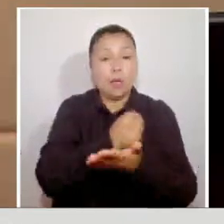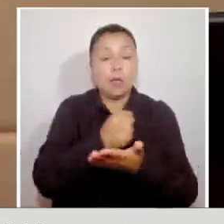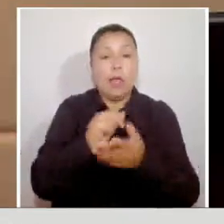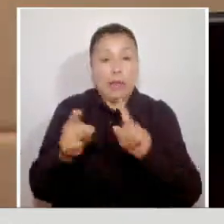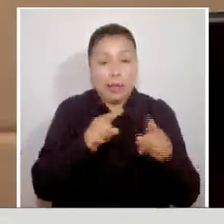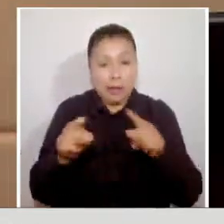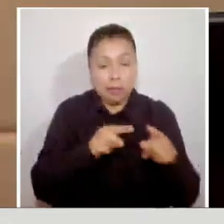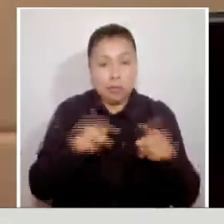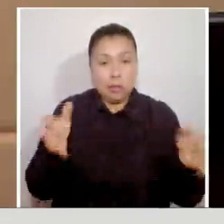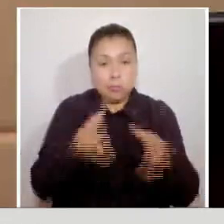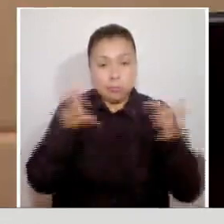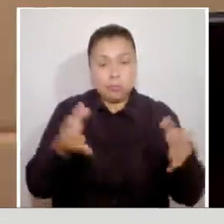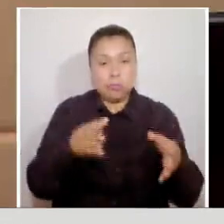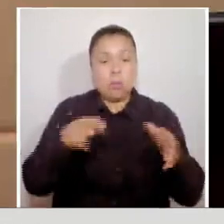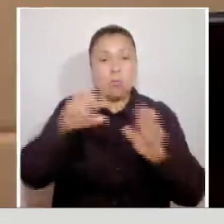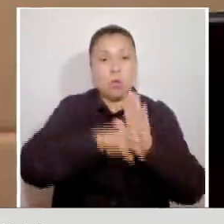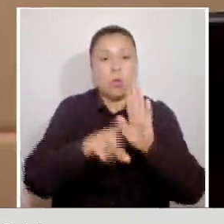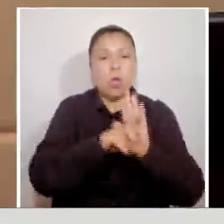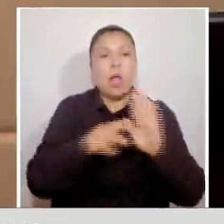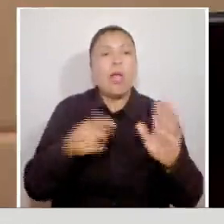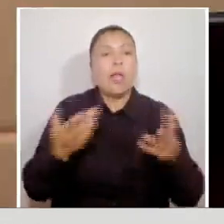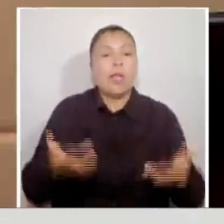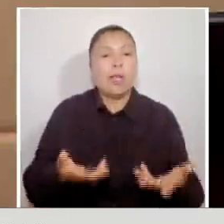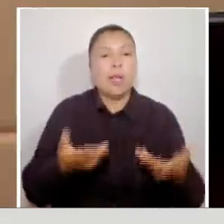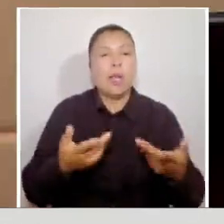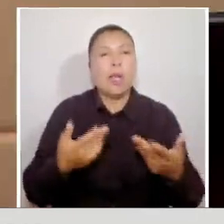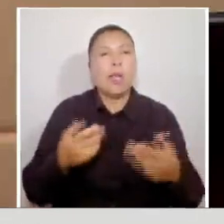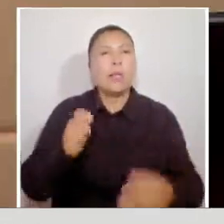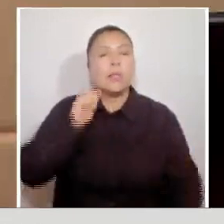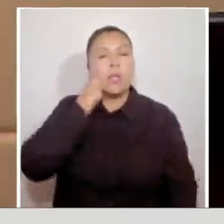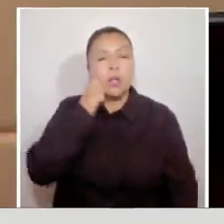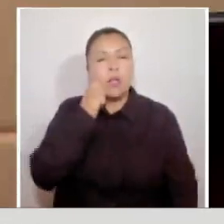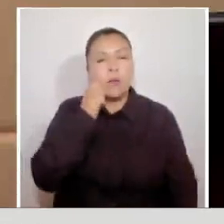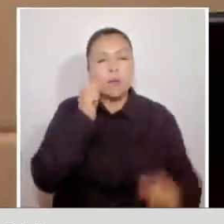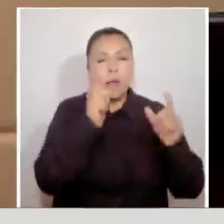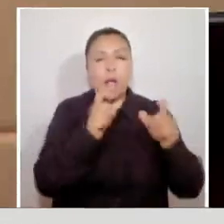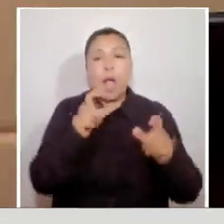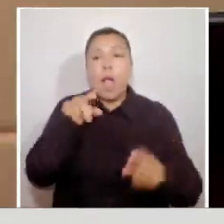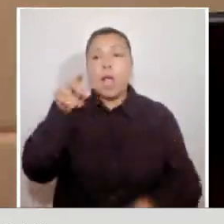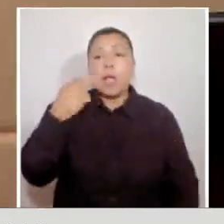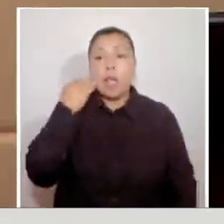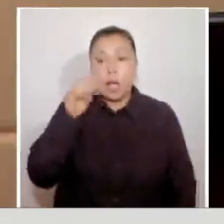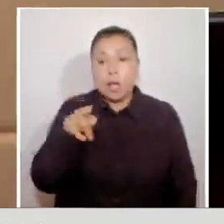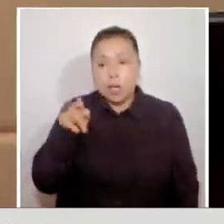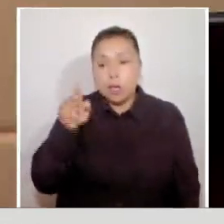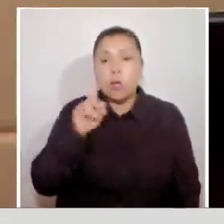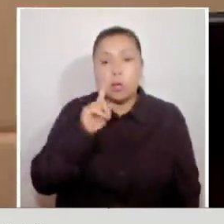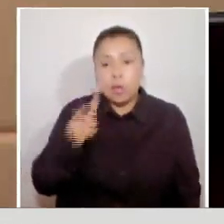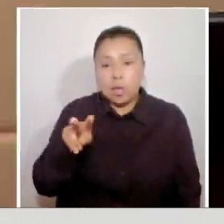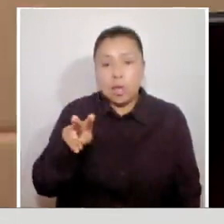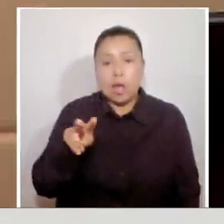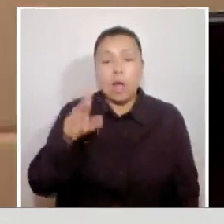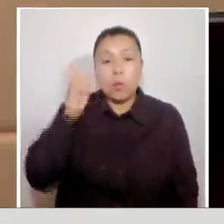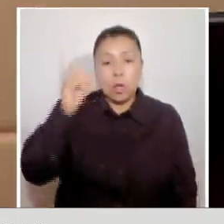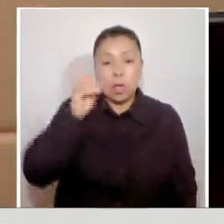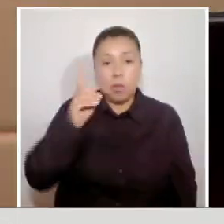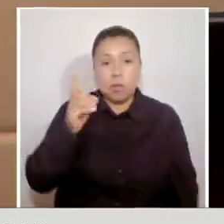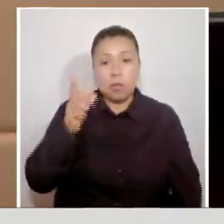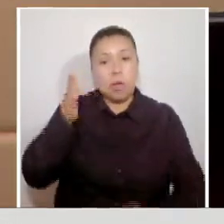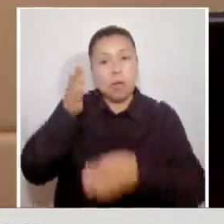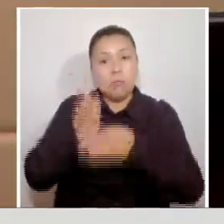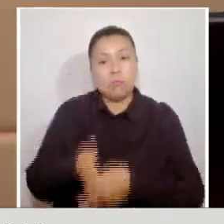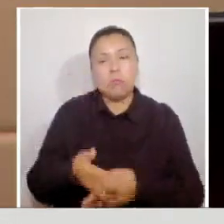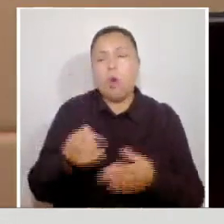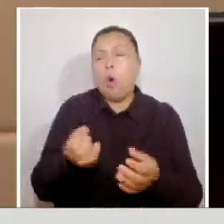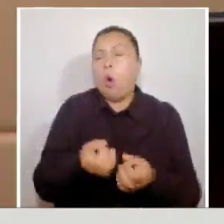de ley que significa cerciorarse de que este niño Tenía una discapacidad permanente era lógico una